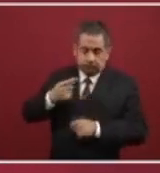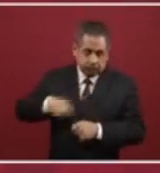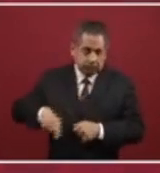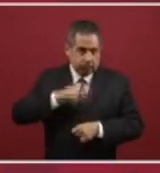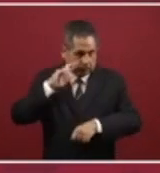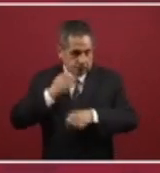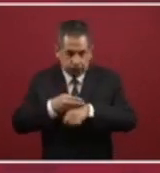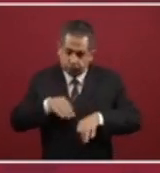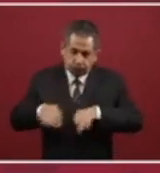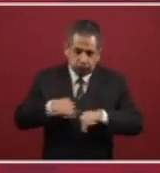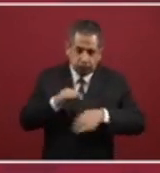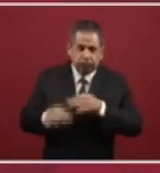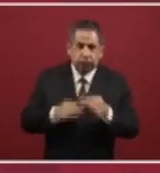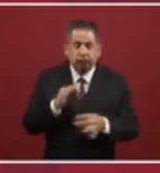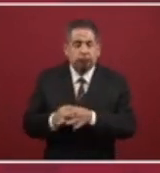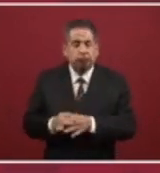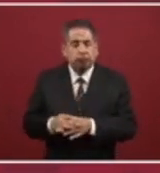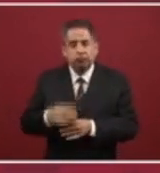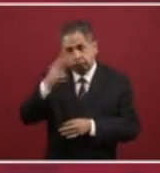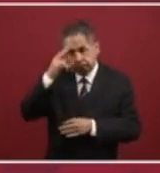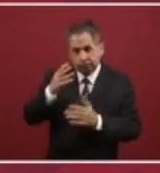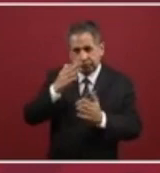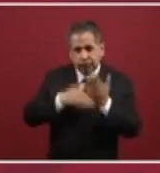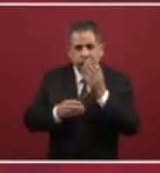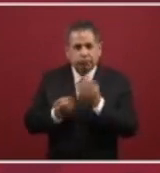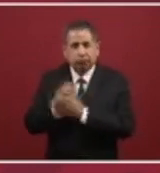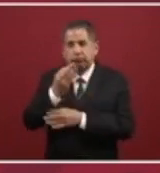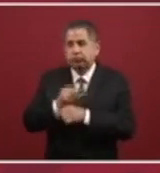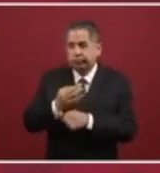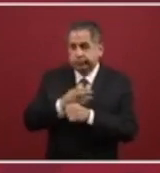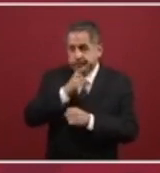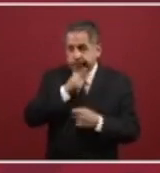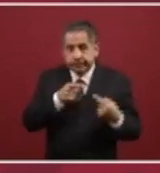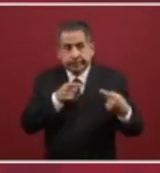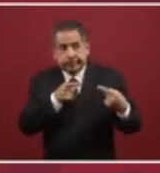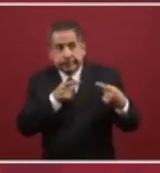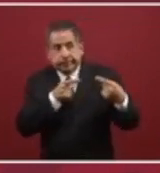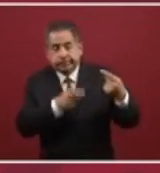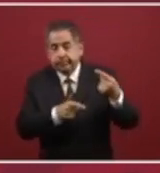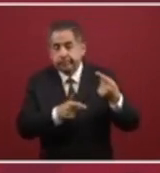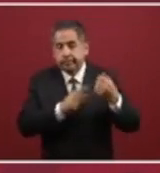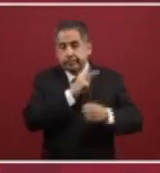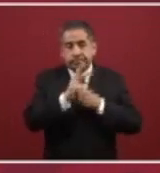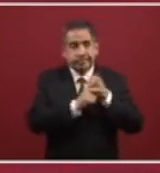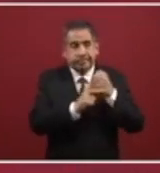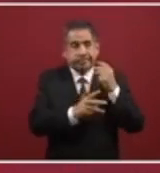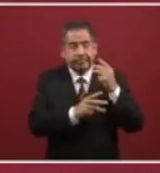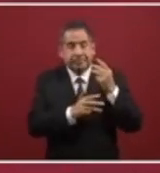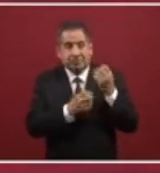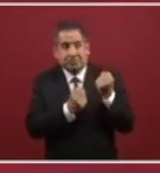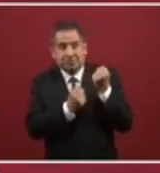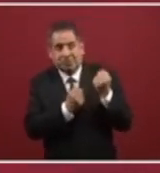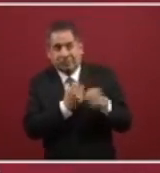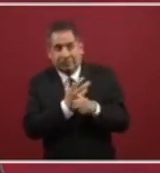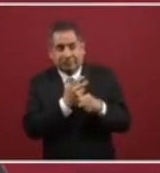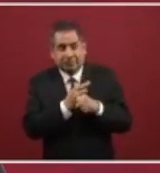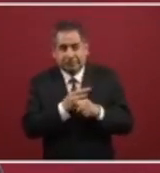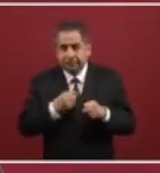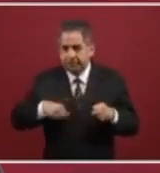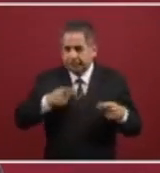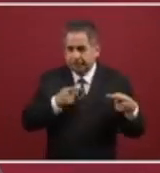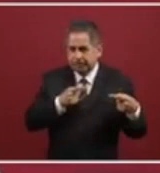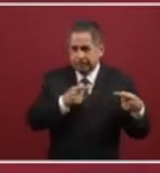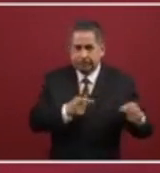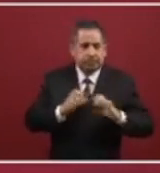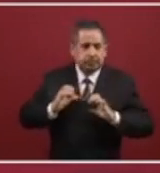y saquemos a México de un punto de tensión con el país más importante del mundo. Esa es la encomienda, para proteger